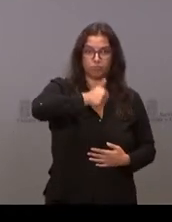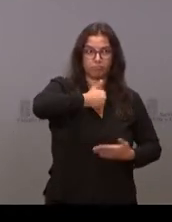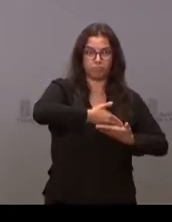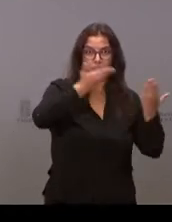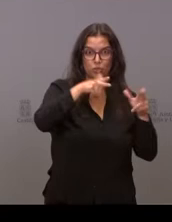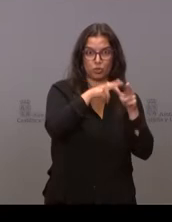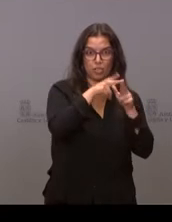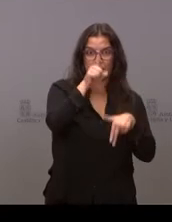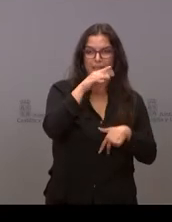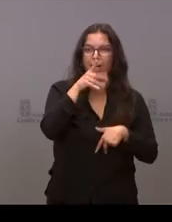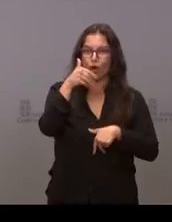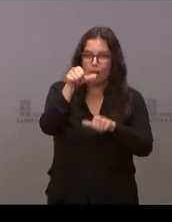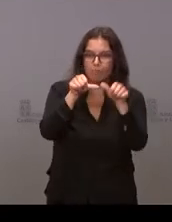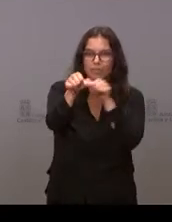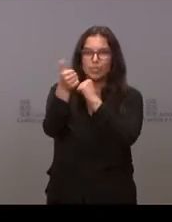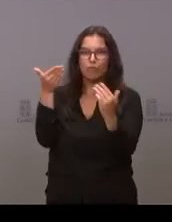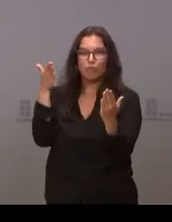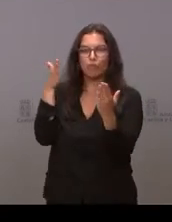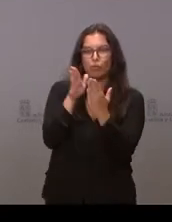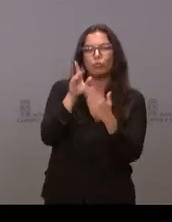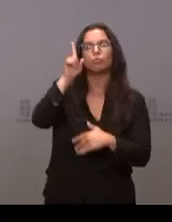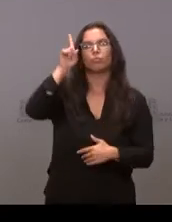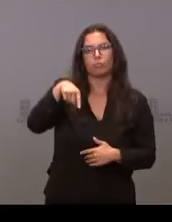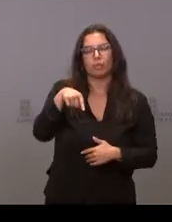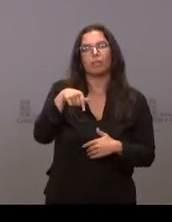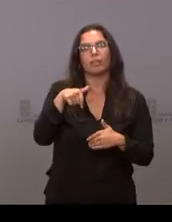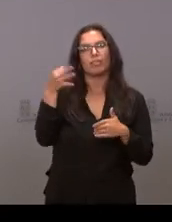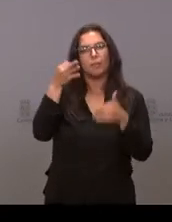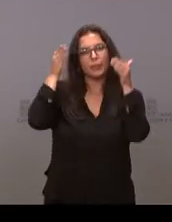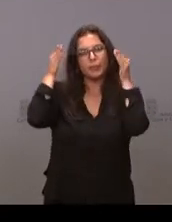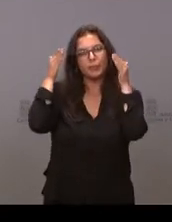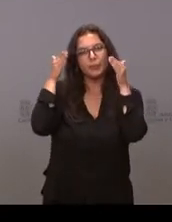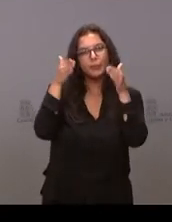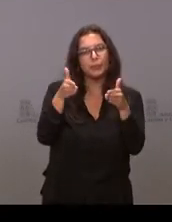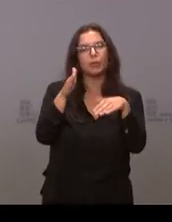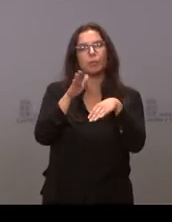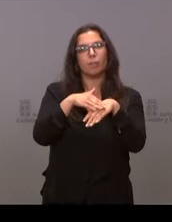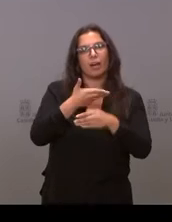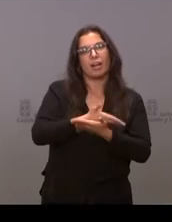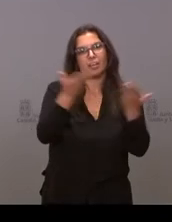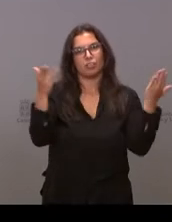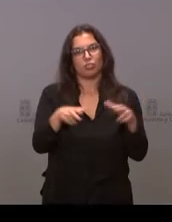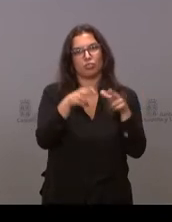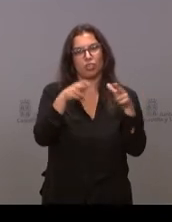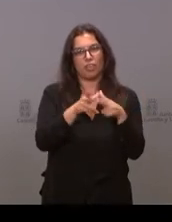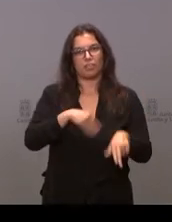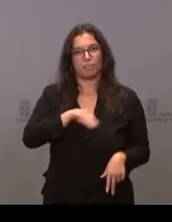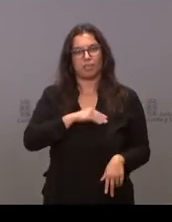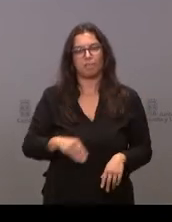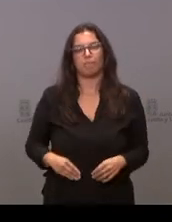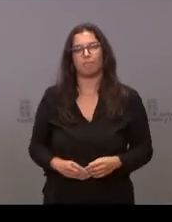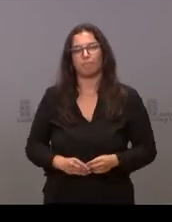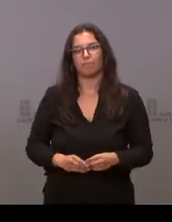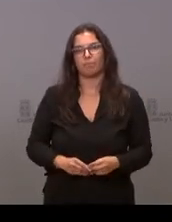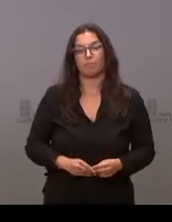sino que ahora afronta un futuro que también tiene que ser central para el conjunto de la sociedad española. Y